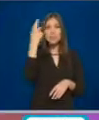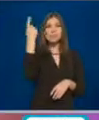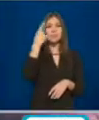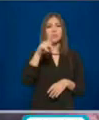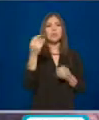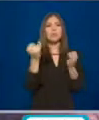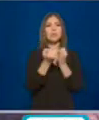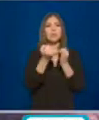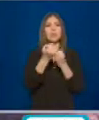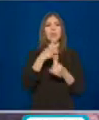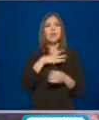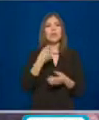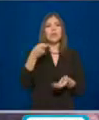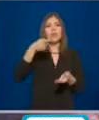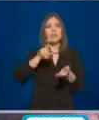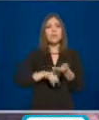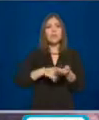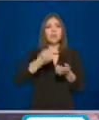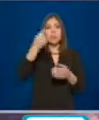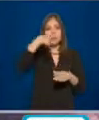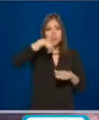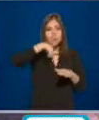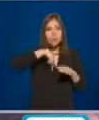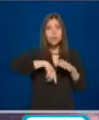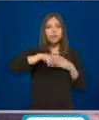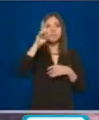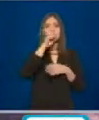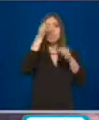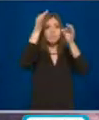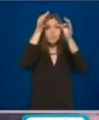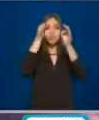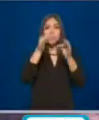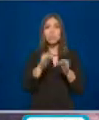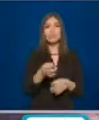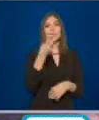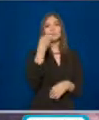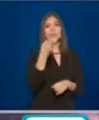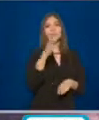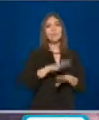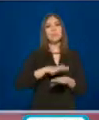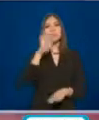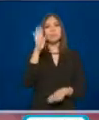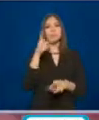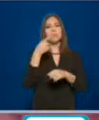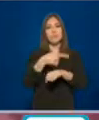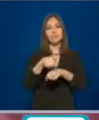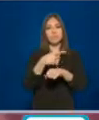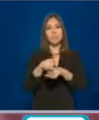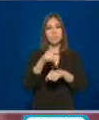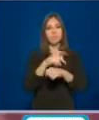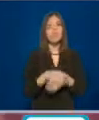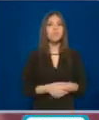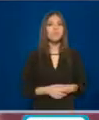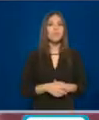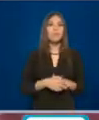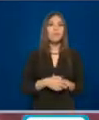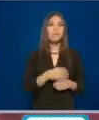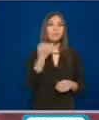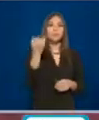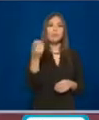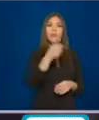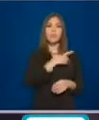mucosas de Internas. las vías digestivos, Claro. de vías respiratorias, y eso sí ya es más delicado, ¿no? Hay que Pues atender entonces bien, doctor. cuidarse y sobre